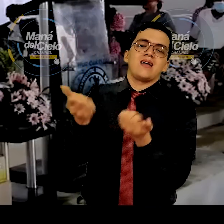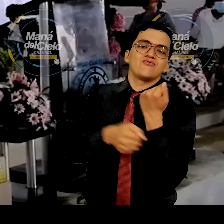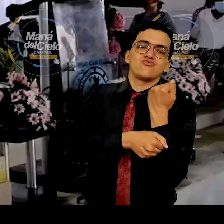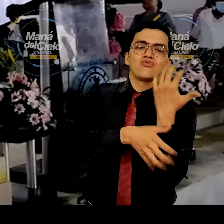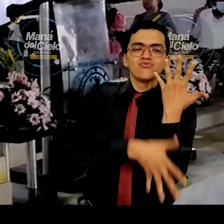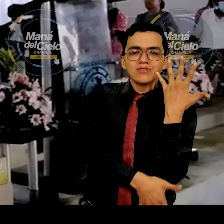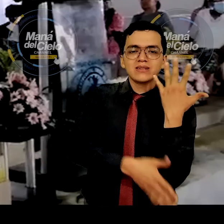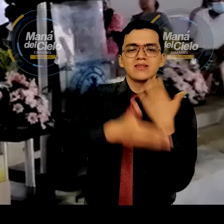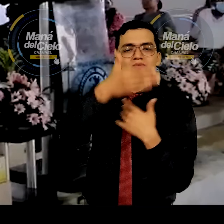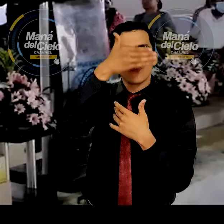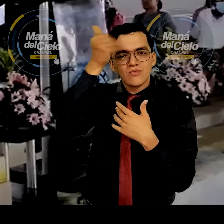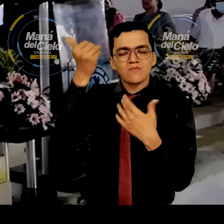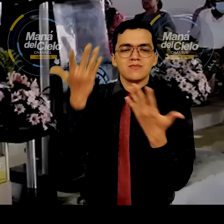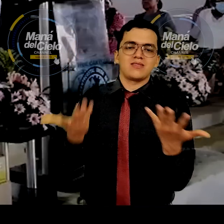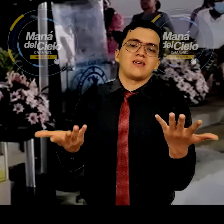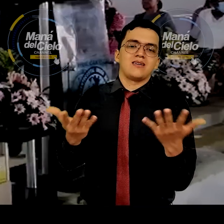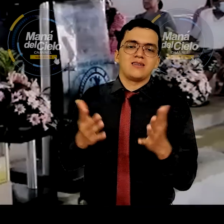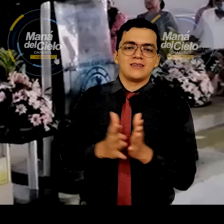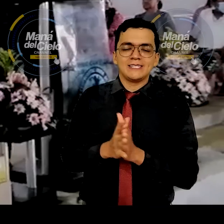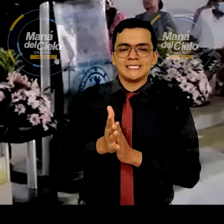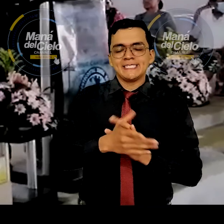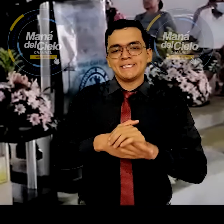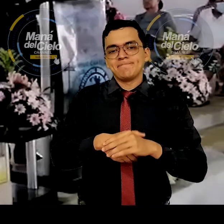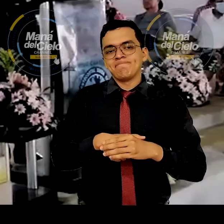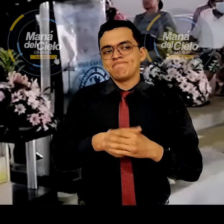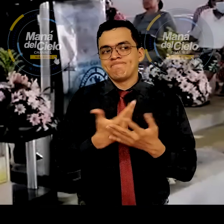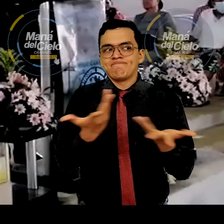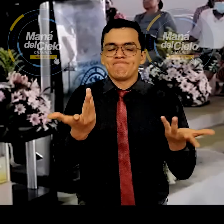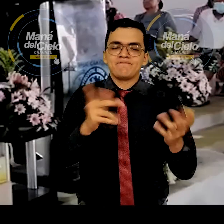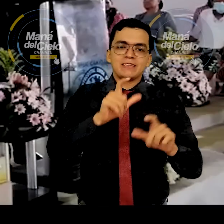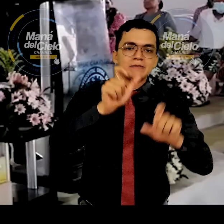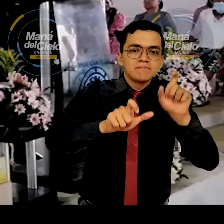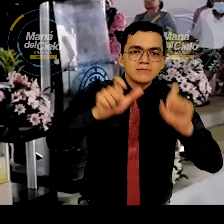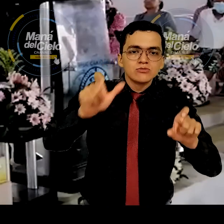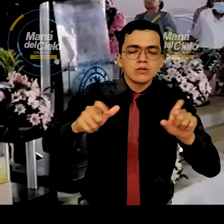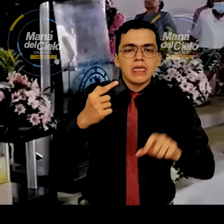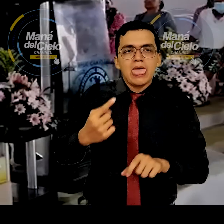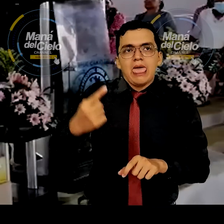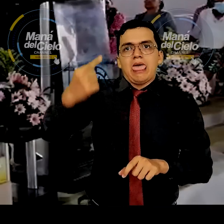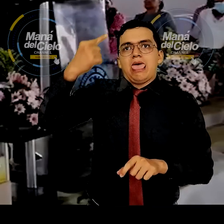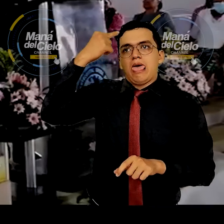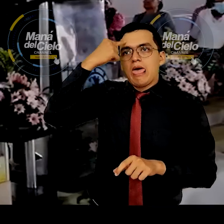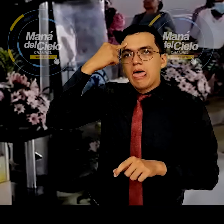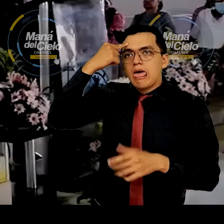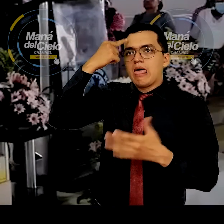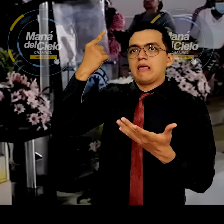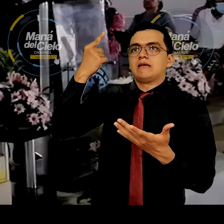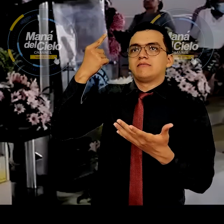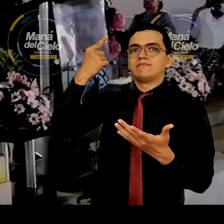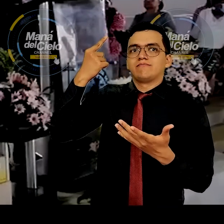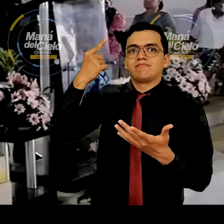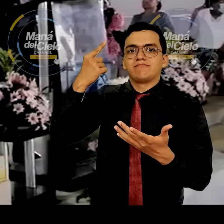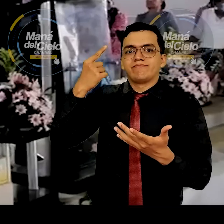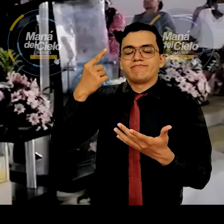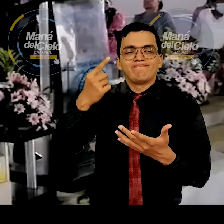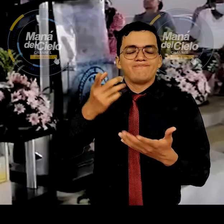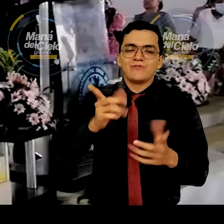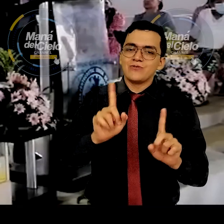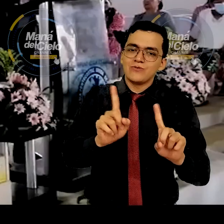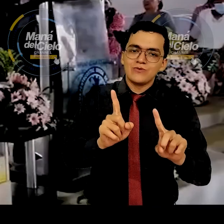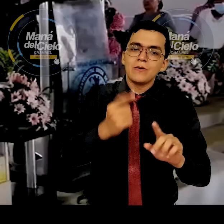Y nosotros hemos creído una forma de doctrina, una forma de vida que tiene respuesta para